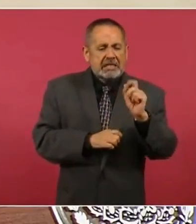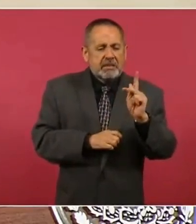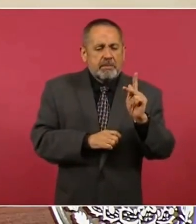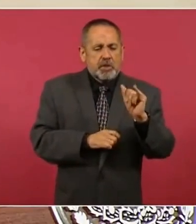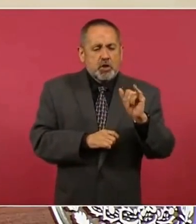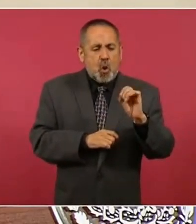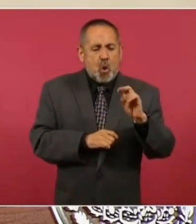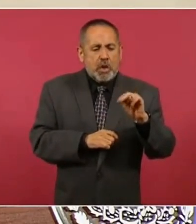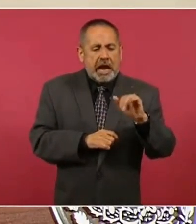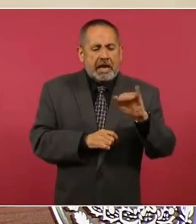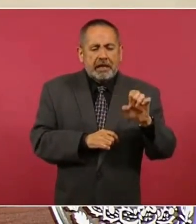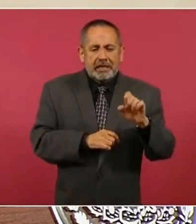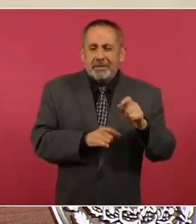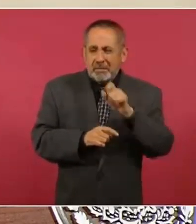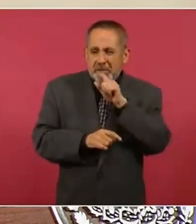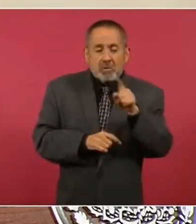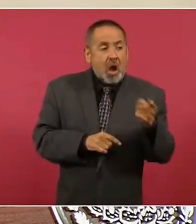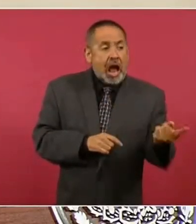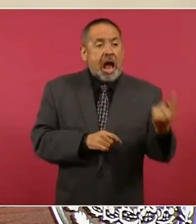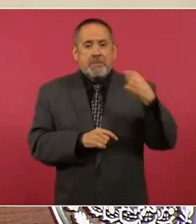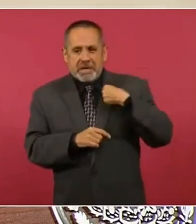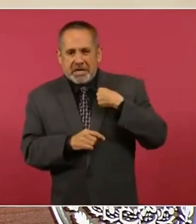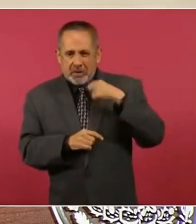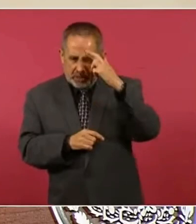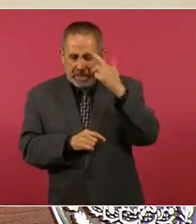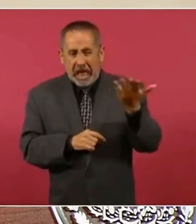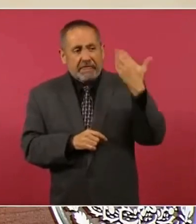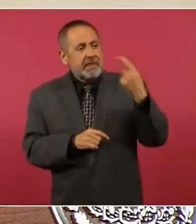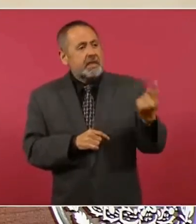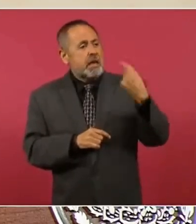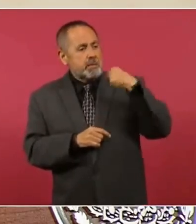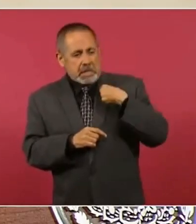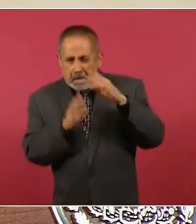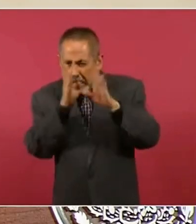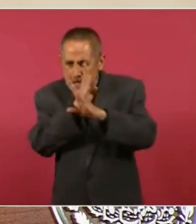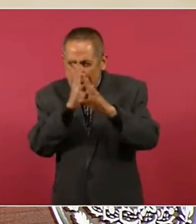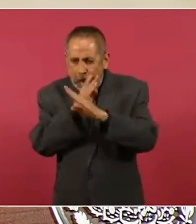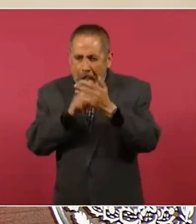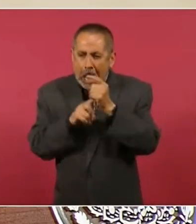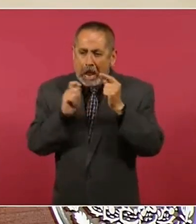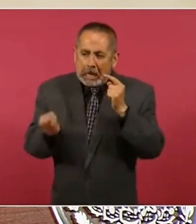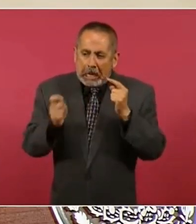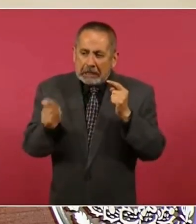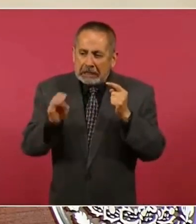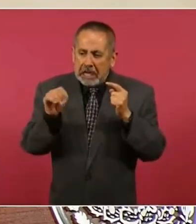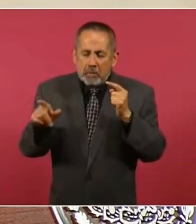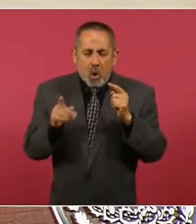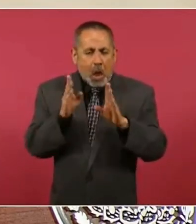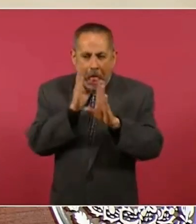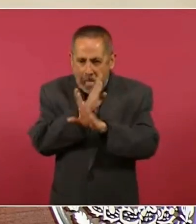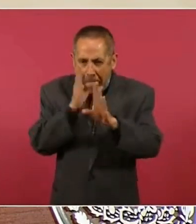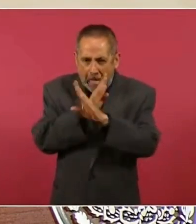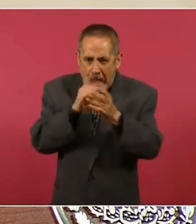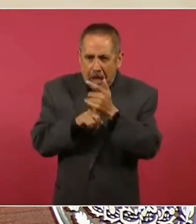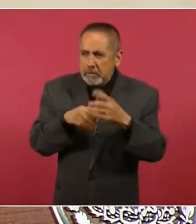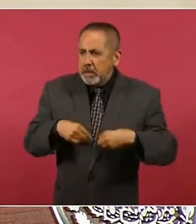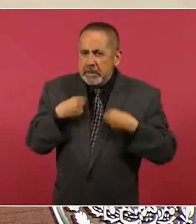Lo que hacía García Luna y lo que hacían todos estos que